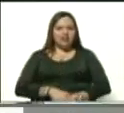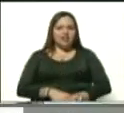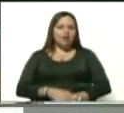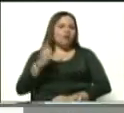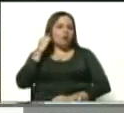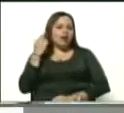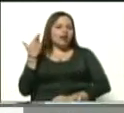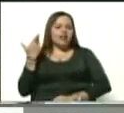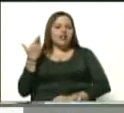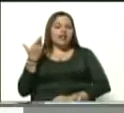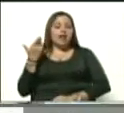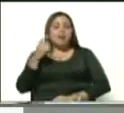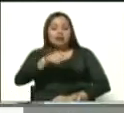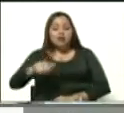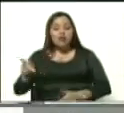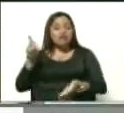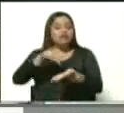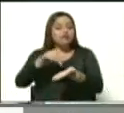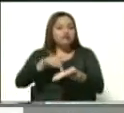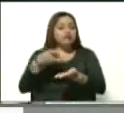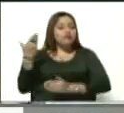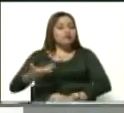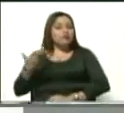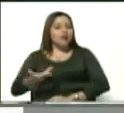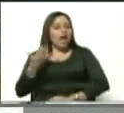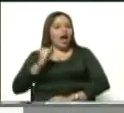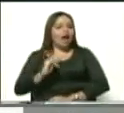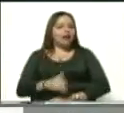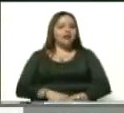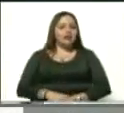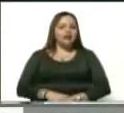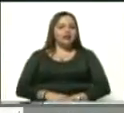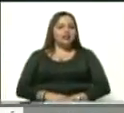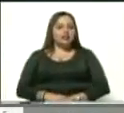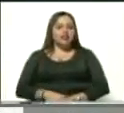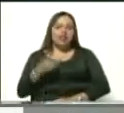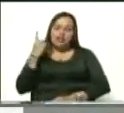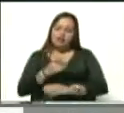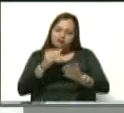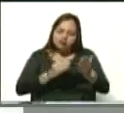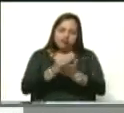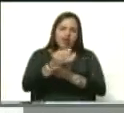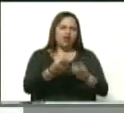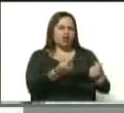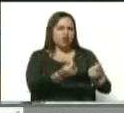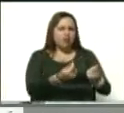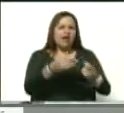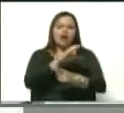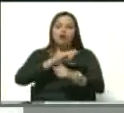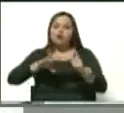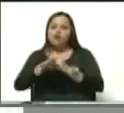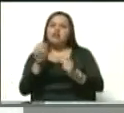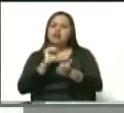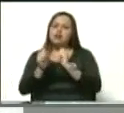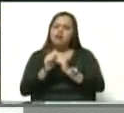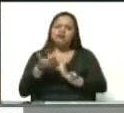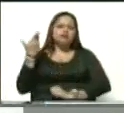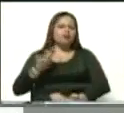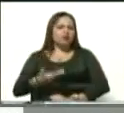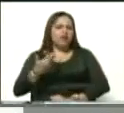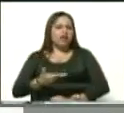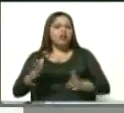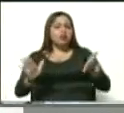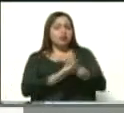digna de ir, de felicitarla, de acompañarla y de hacerle ese seguimiento, no solamente en economía, también en economía, en cultura, en deporte, en el